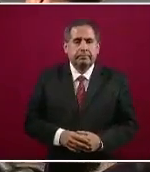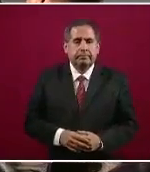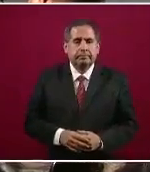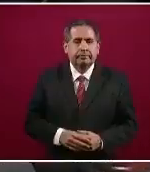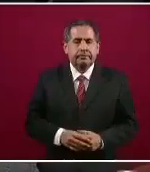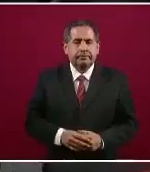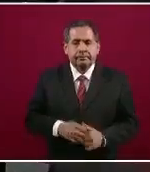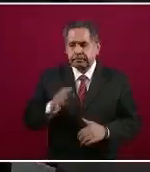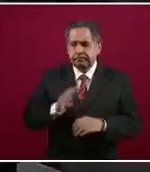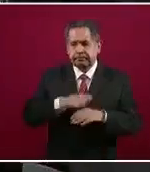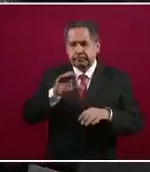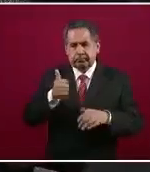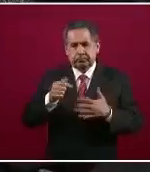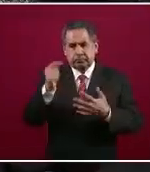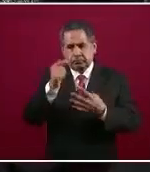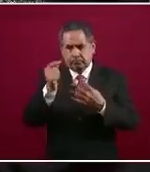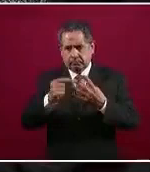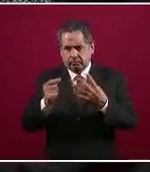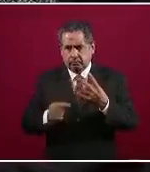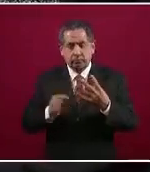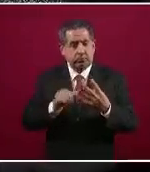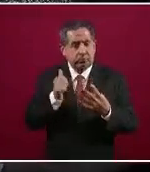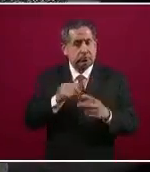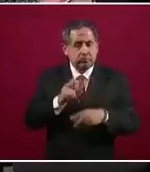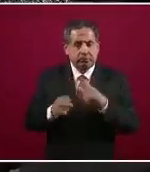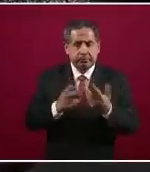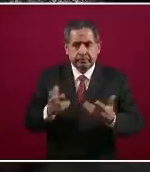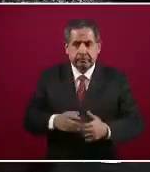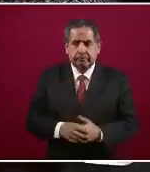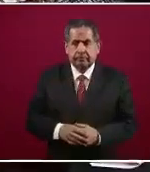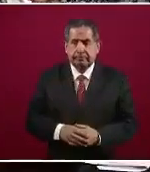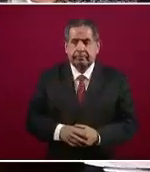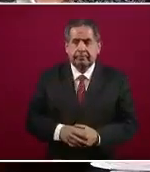y muchas otras acciones.